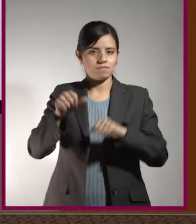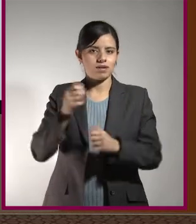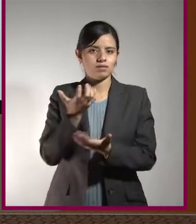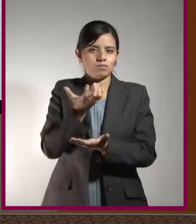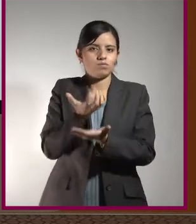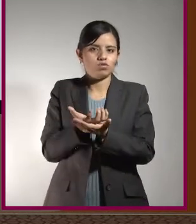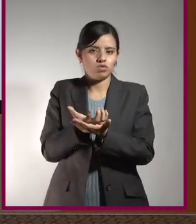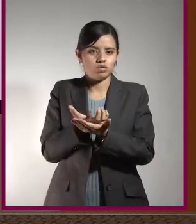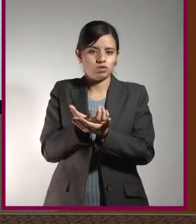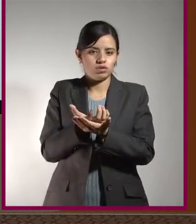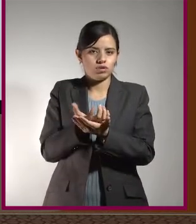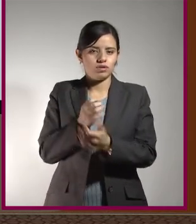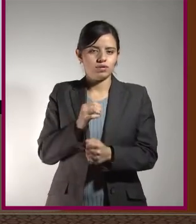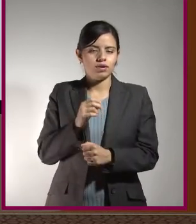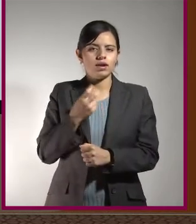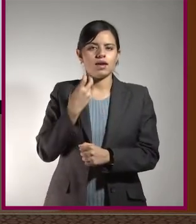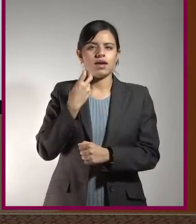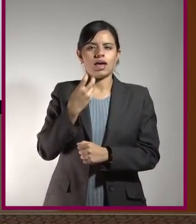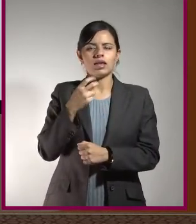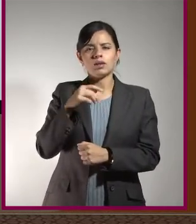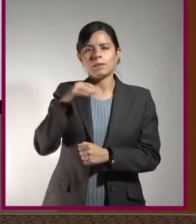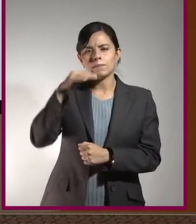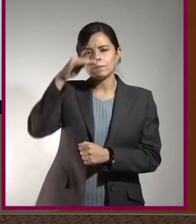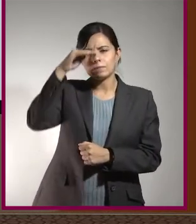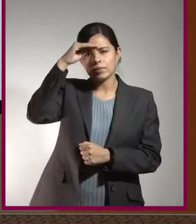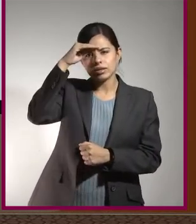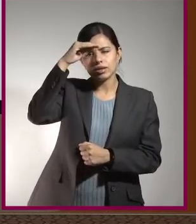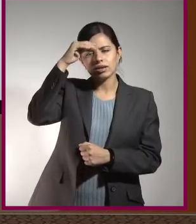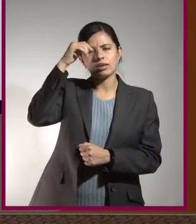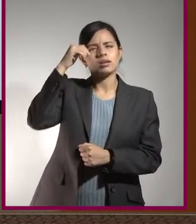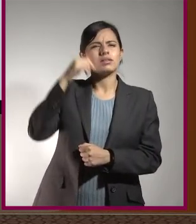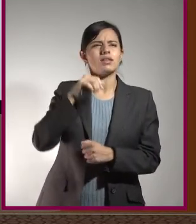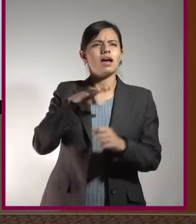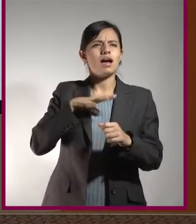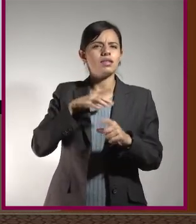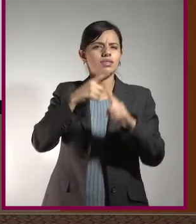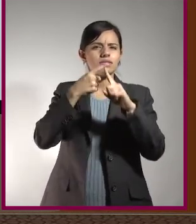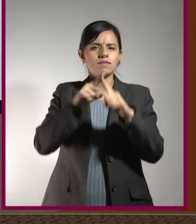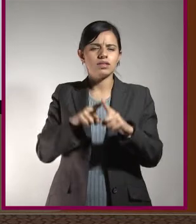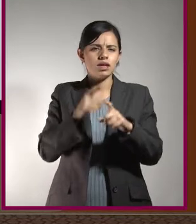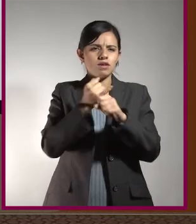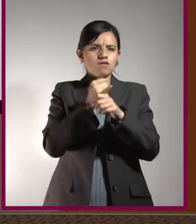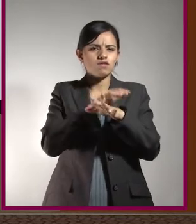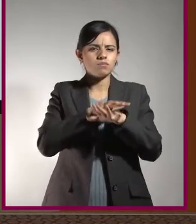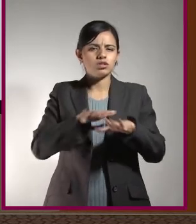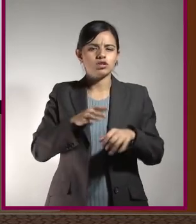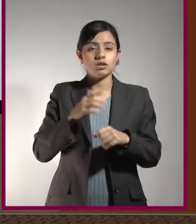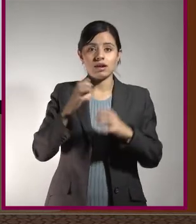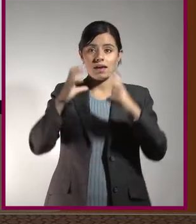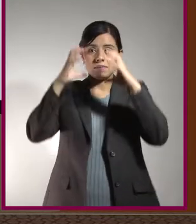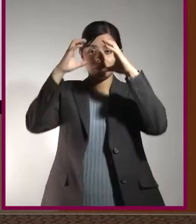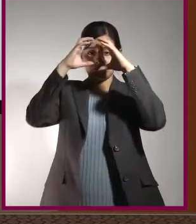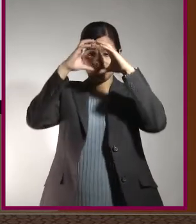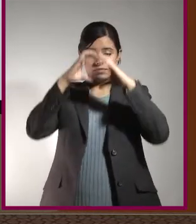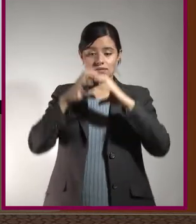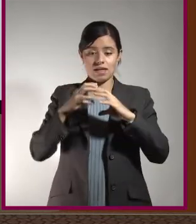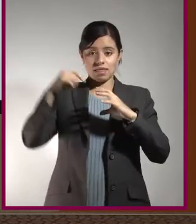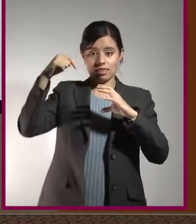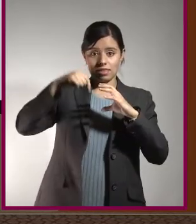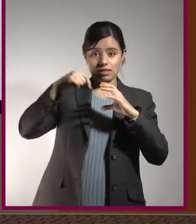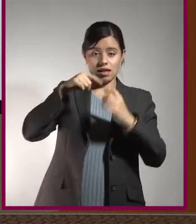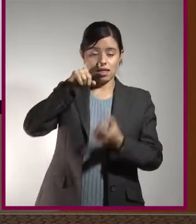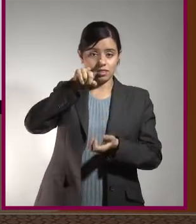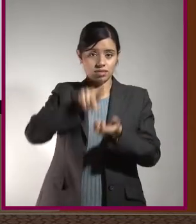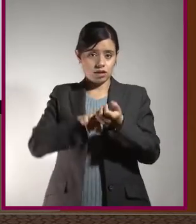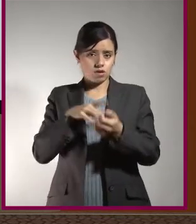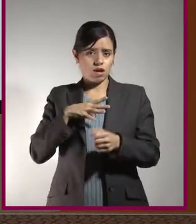de reposo y explora, sin saber muy bien qué, todas aquellas fuentes de información que vienen de nuestro interior y